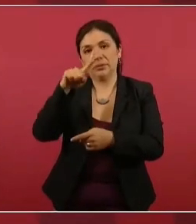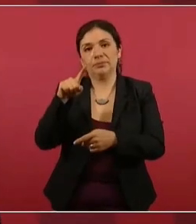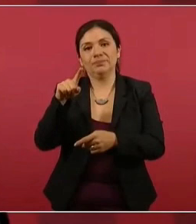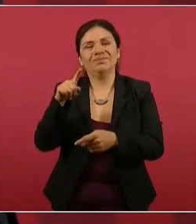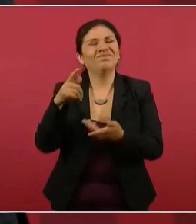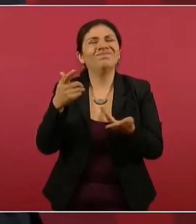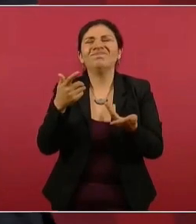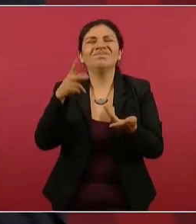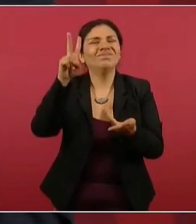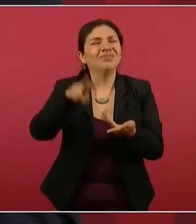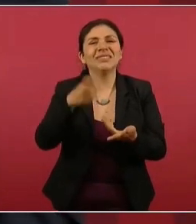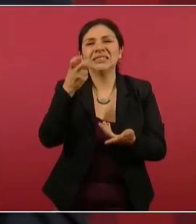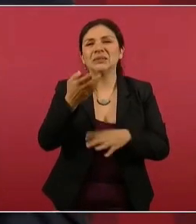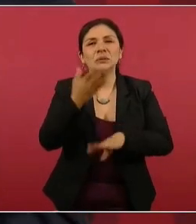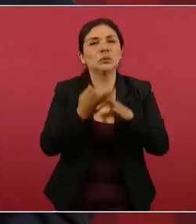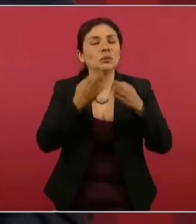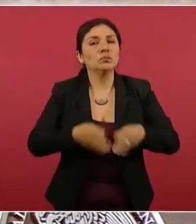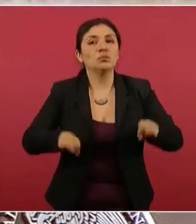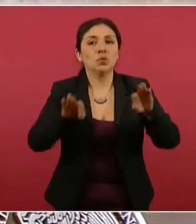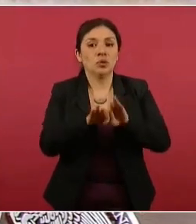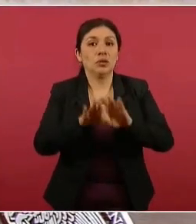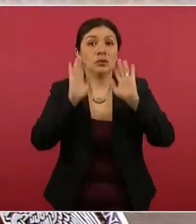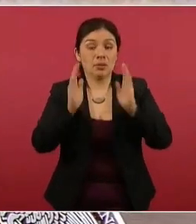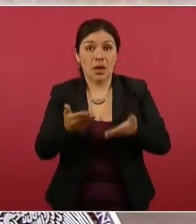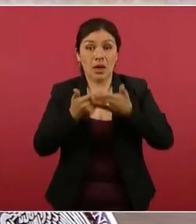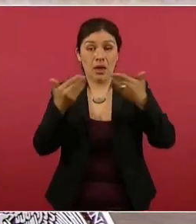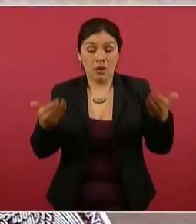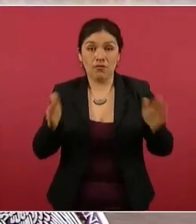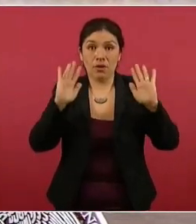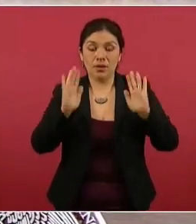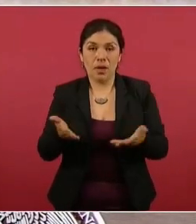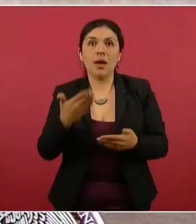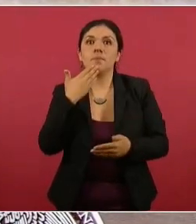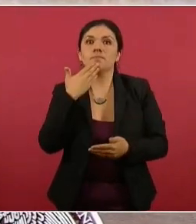Una cosa importante, ya los compensamos,